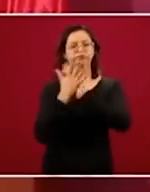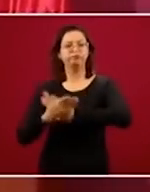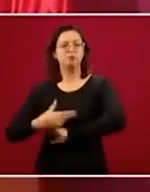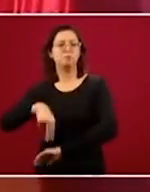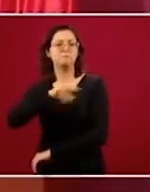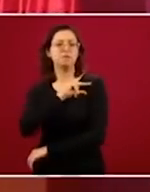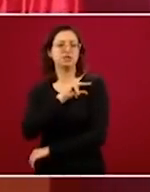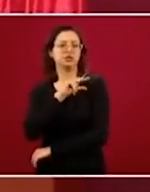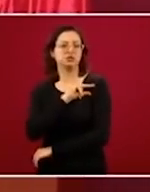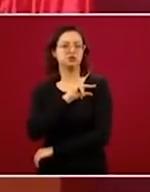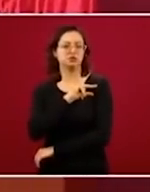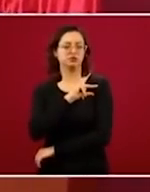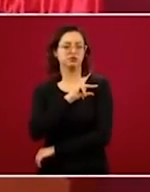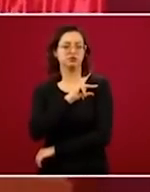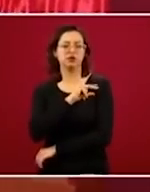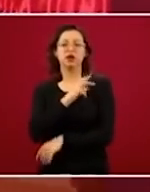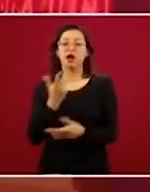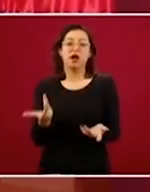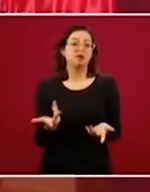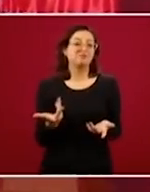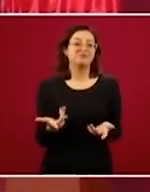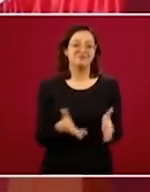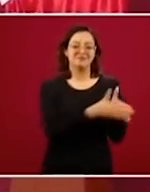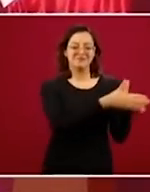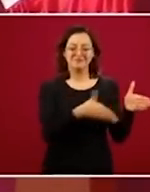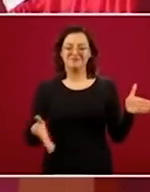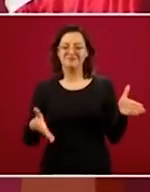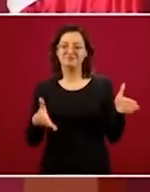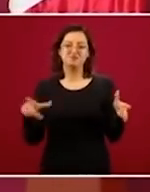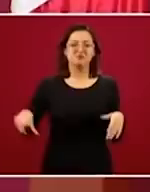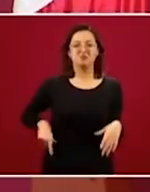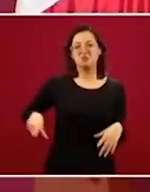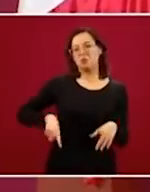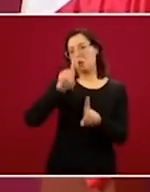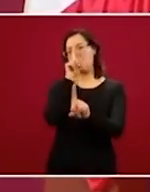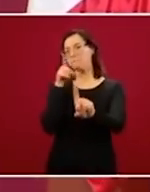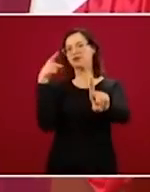esa era la política a seguir entonces